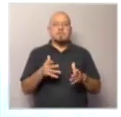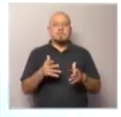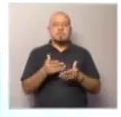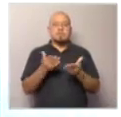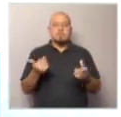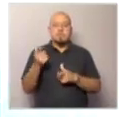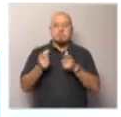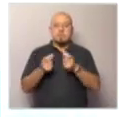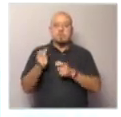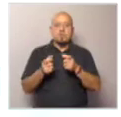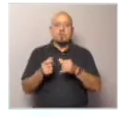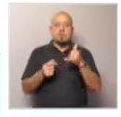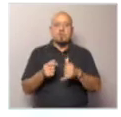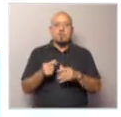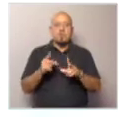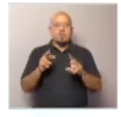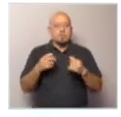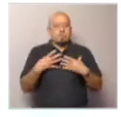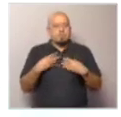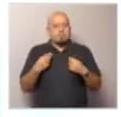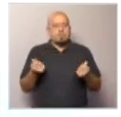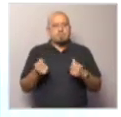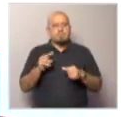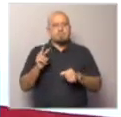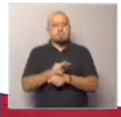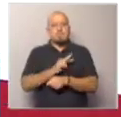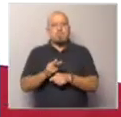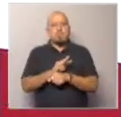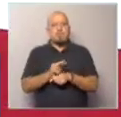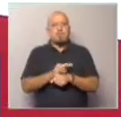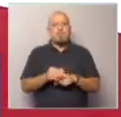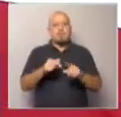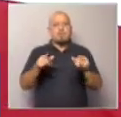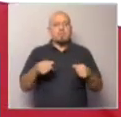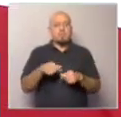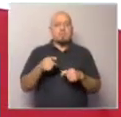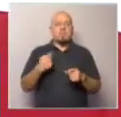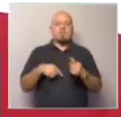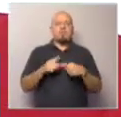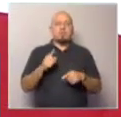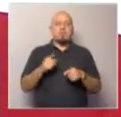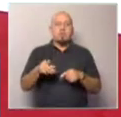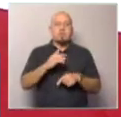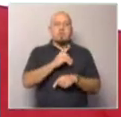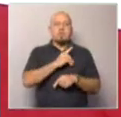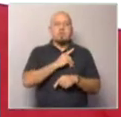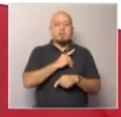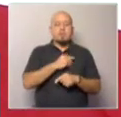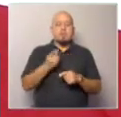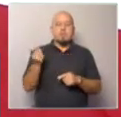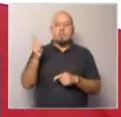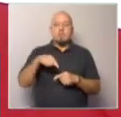que los vecinos tienen un sentido de apropiación y de cuidado del espacio como único. Entonces, en diciembre pasado